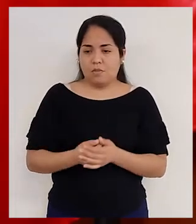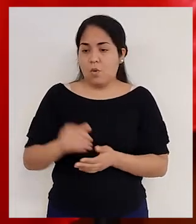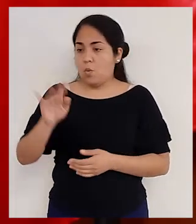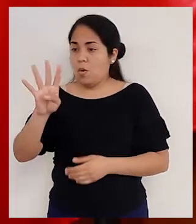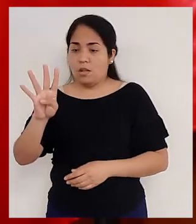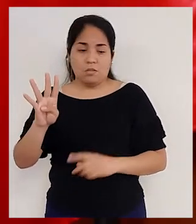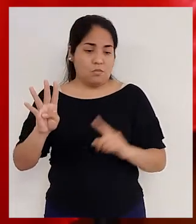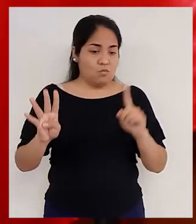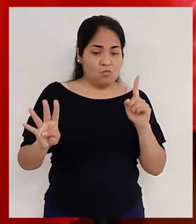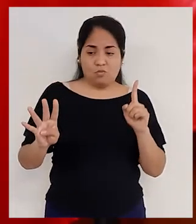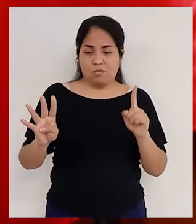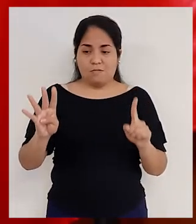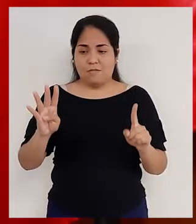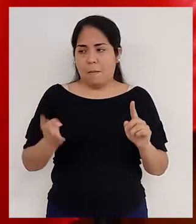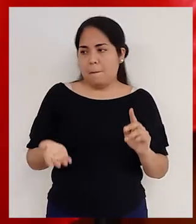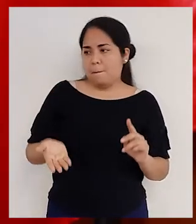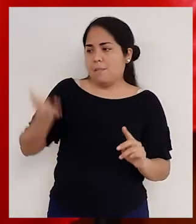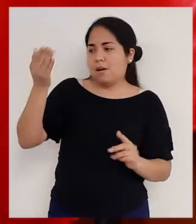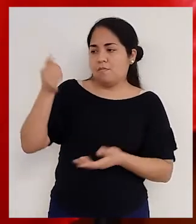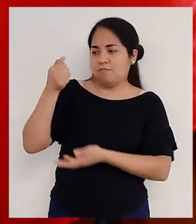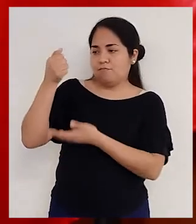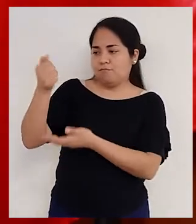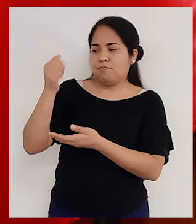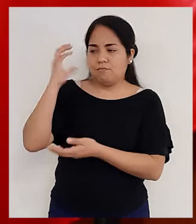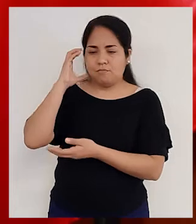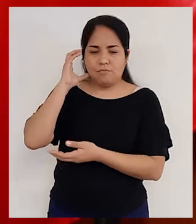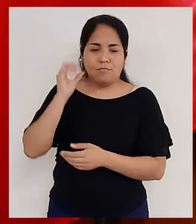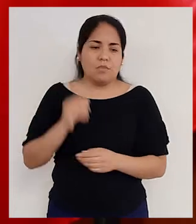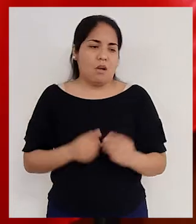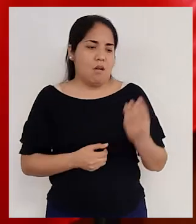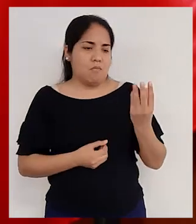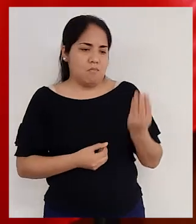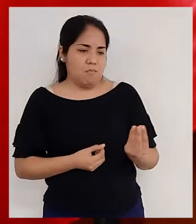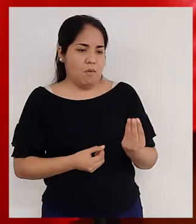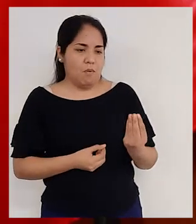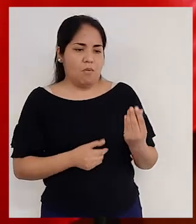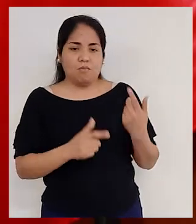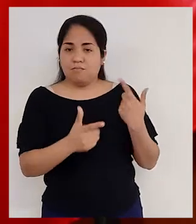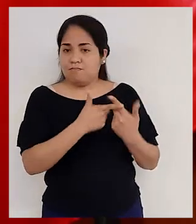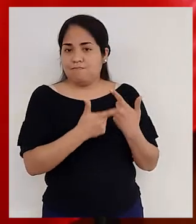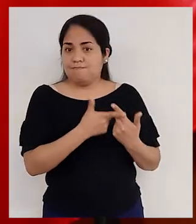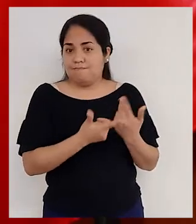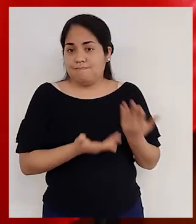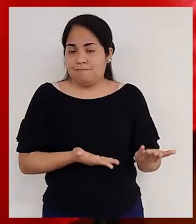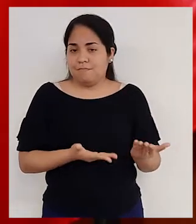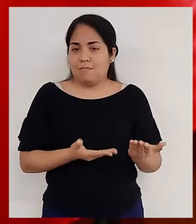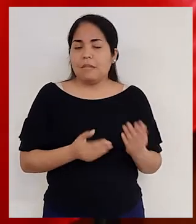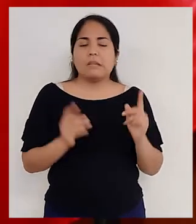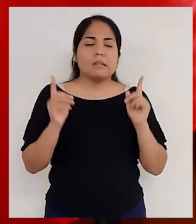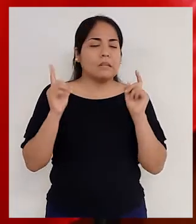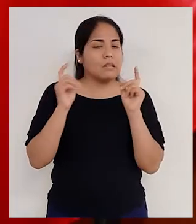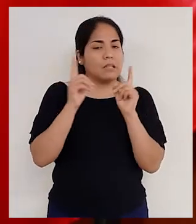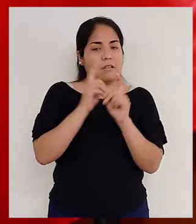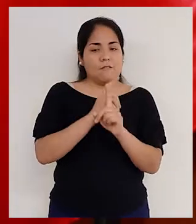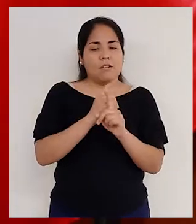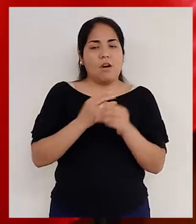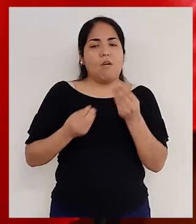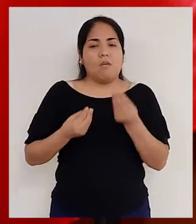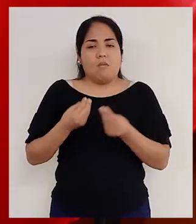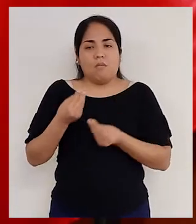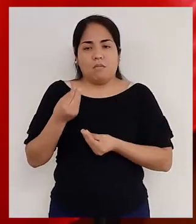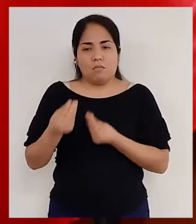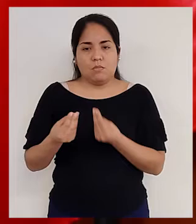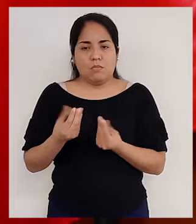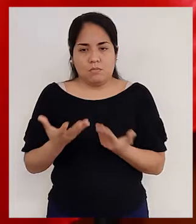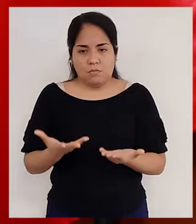de estas municipalidades como Miraflores, como San Isidro, como San Juan del Lurigancho. Entonces, es muy difícil